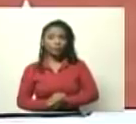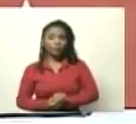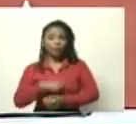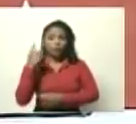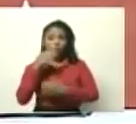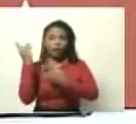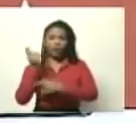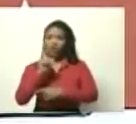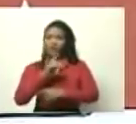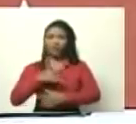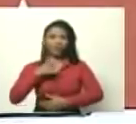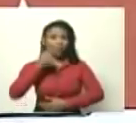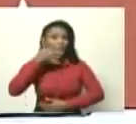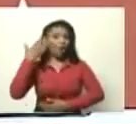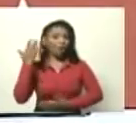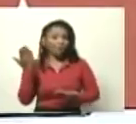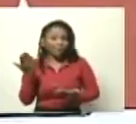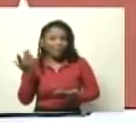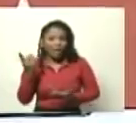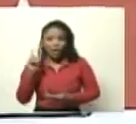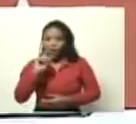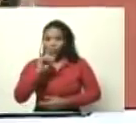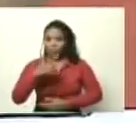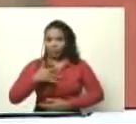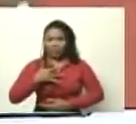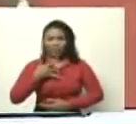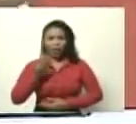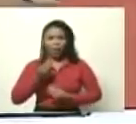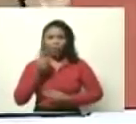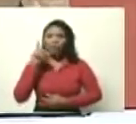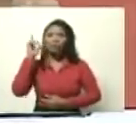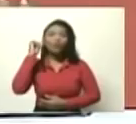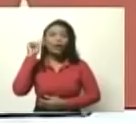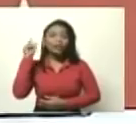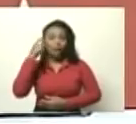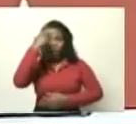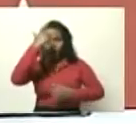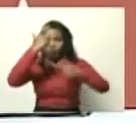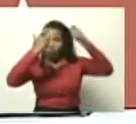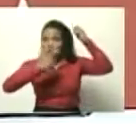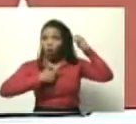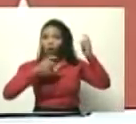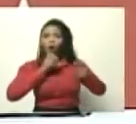solo él, no nos vamos a sentir orgullosos. No nos vamos a sentir, ¿cómo que se llama la muchacha que ganó medalla de oro ayer?